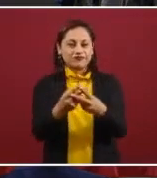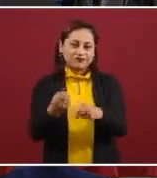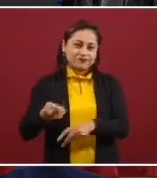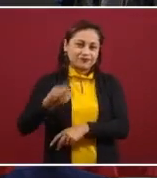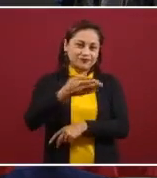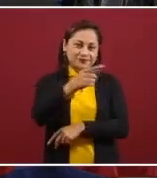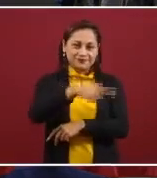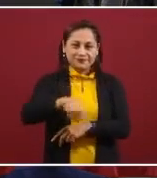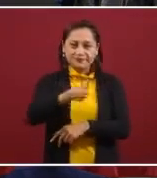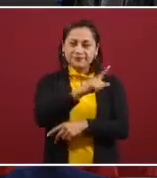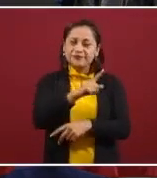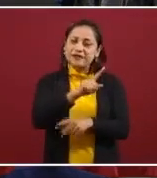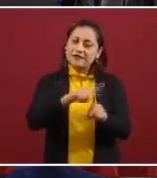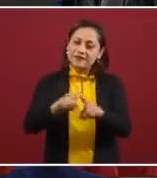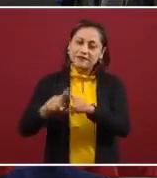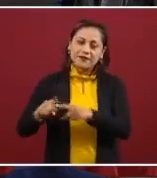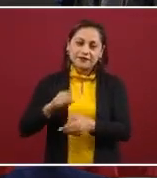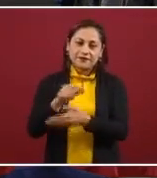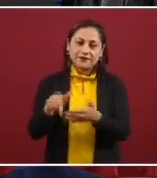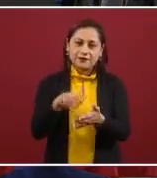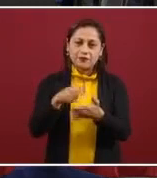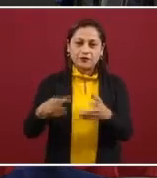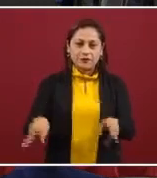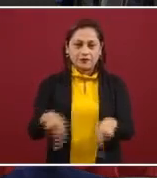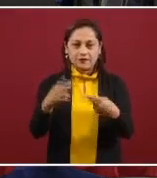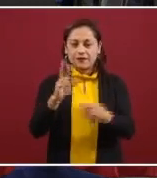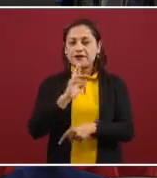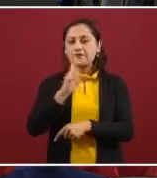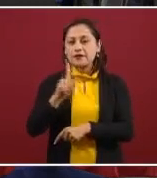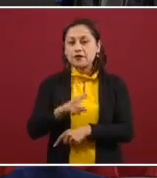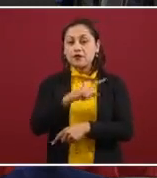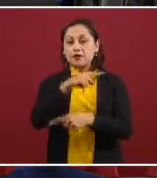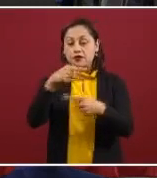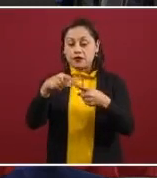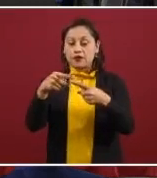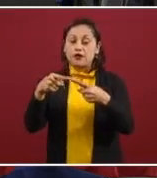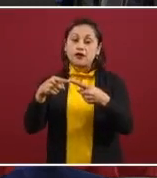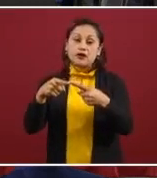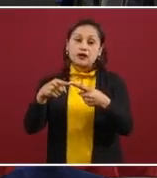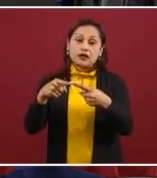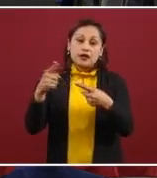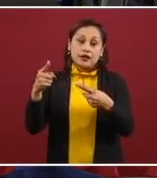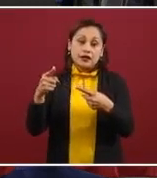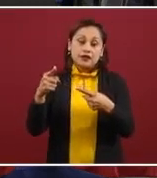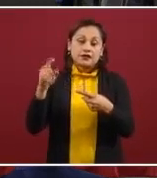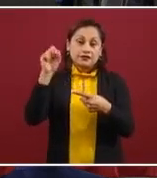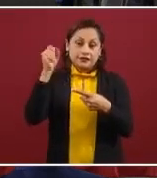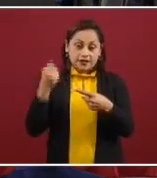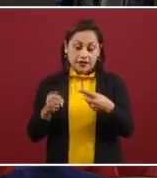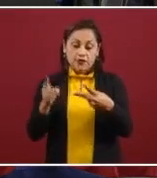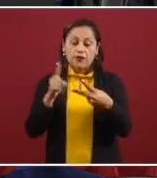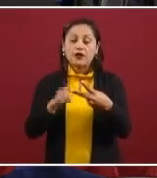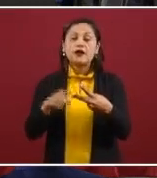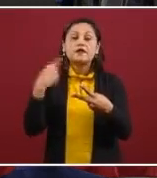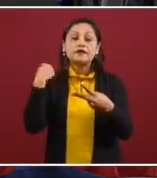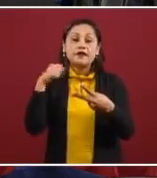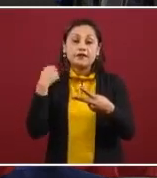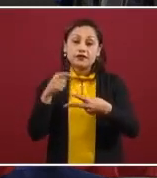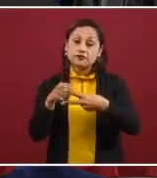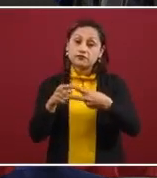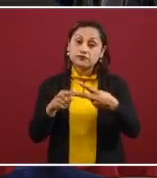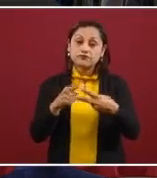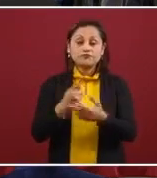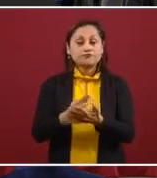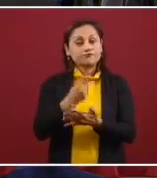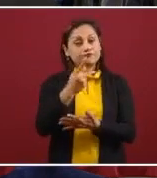baratas, y a estas dos gasolineras de Los Mochis y de Centro Tabasco y Los Mochis Sinaloa, porque una ha mantenido